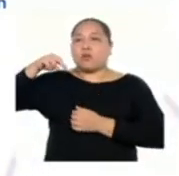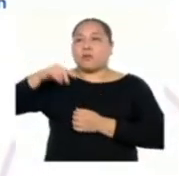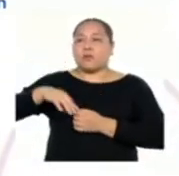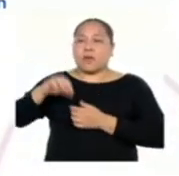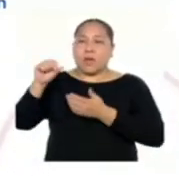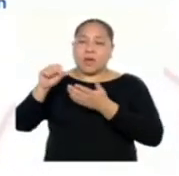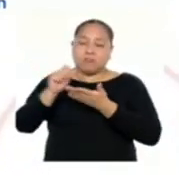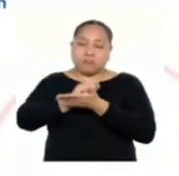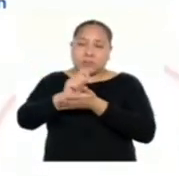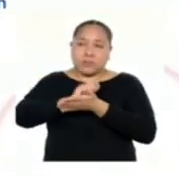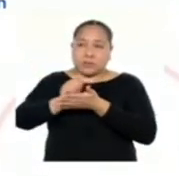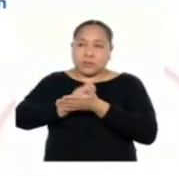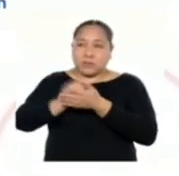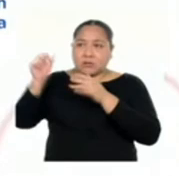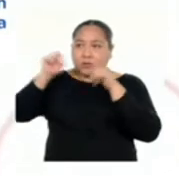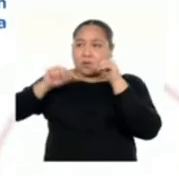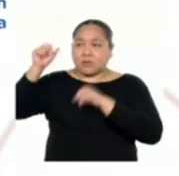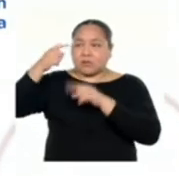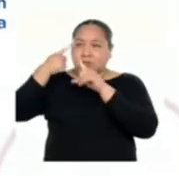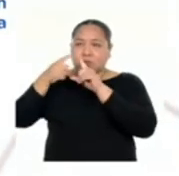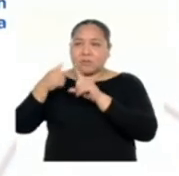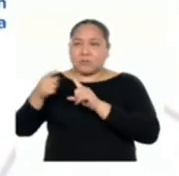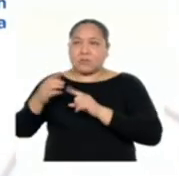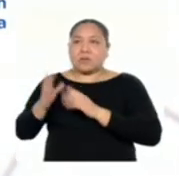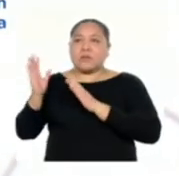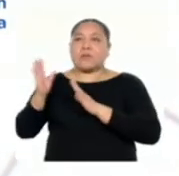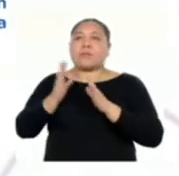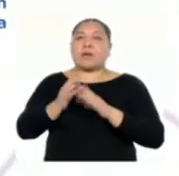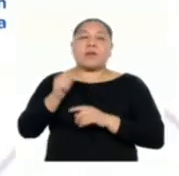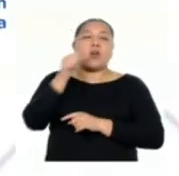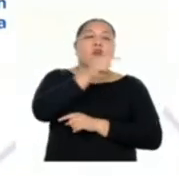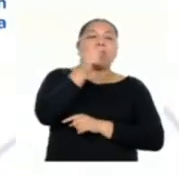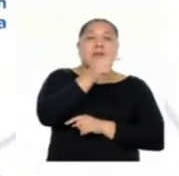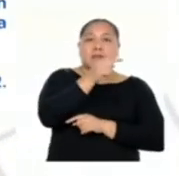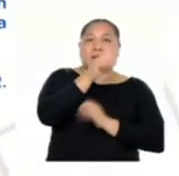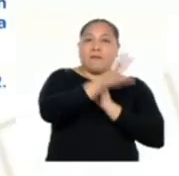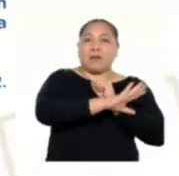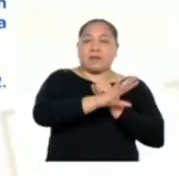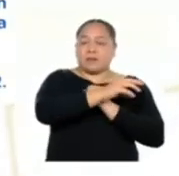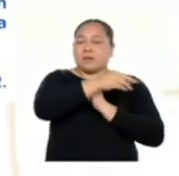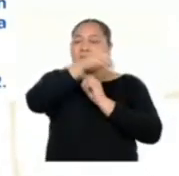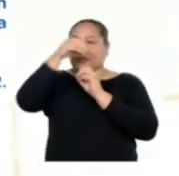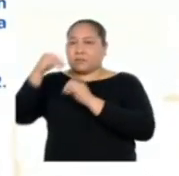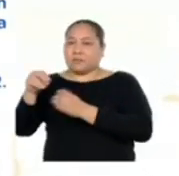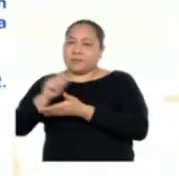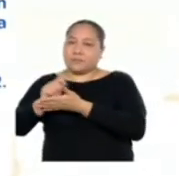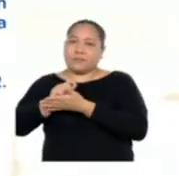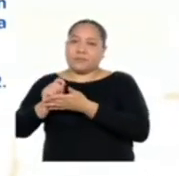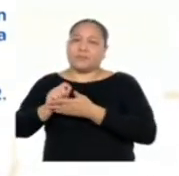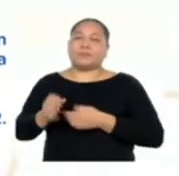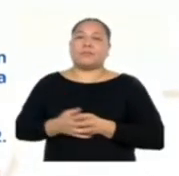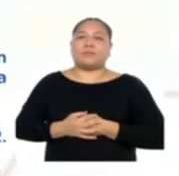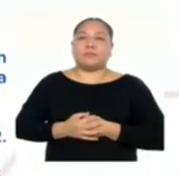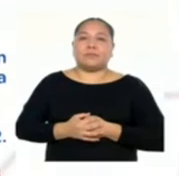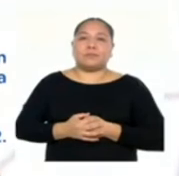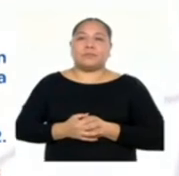artículos científicos, etc. Y se elaboran a partir de las fuentes primarias.